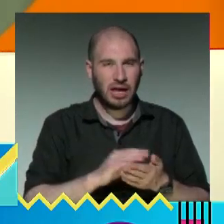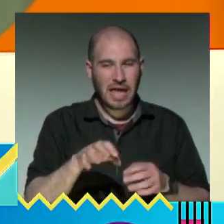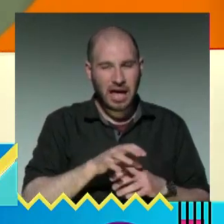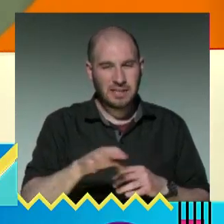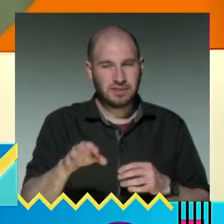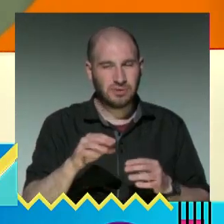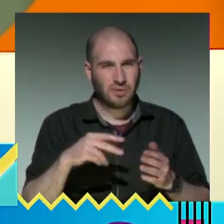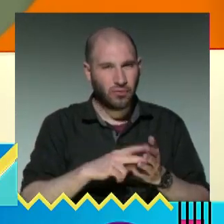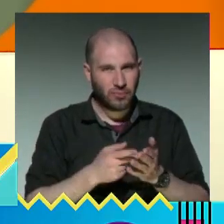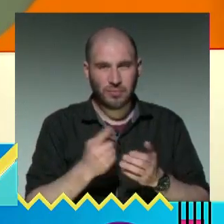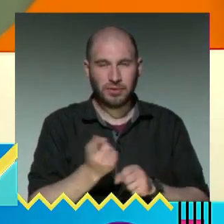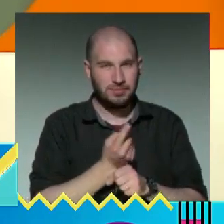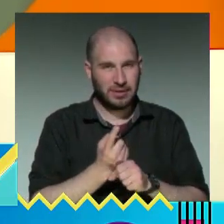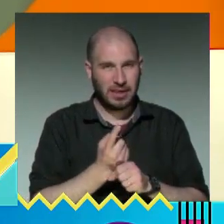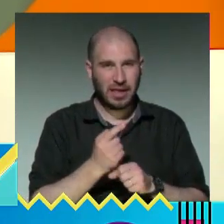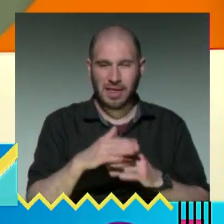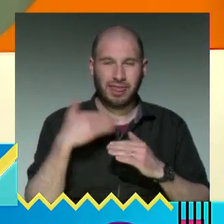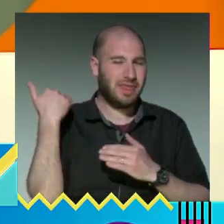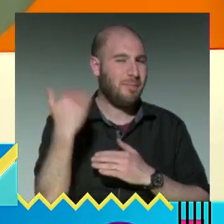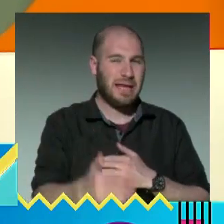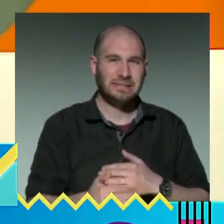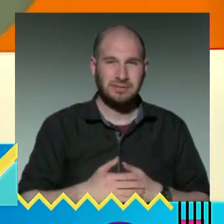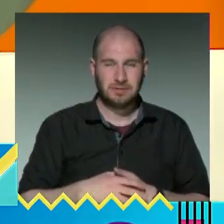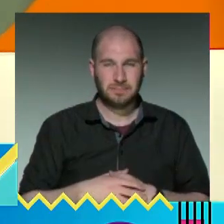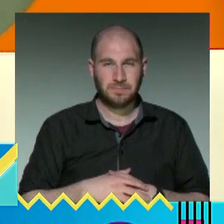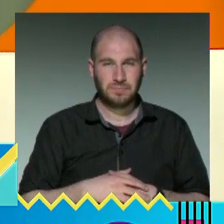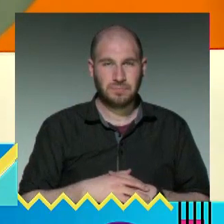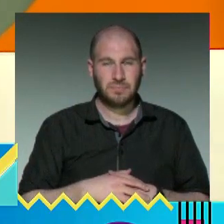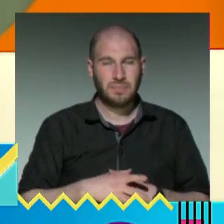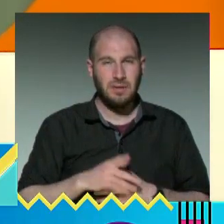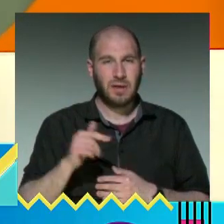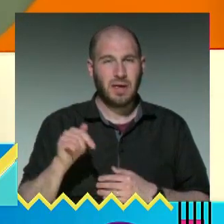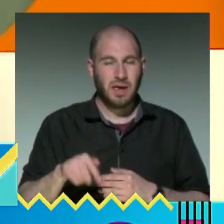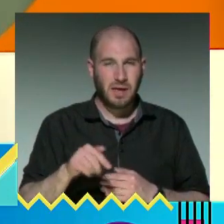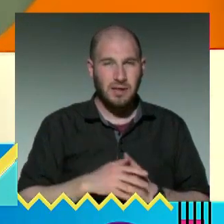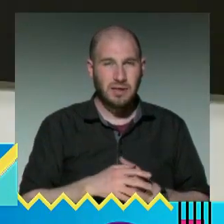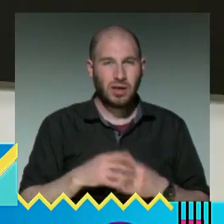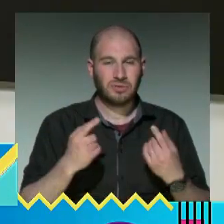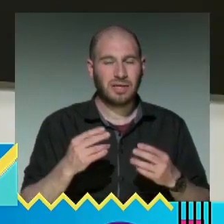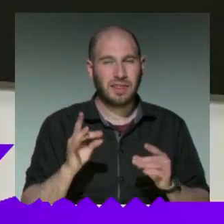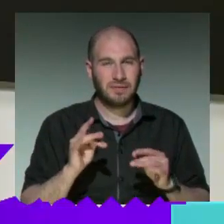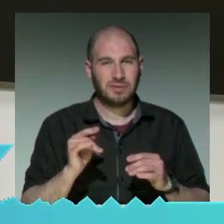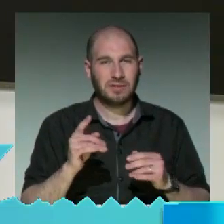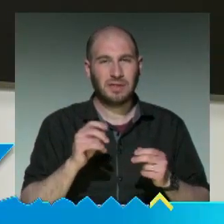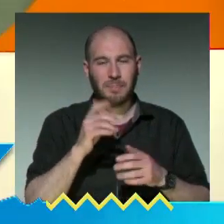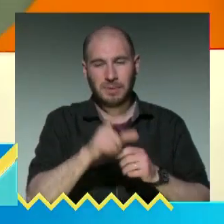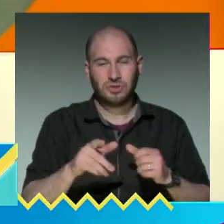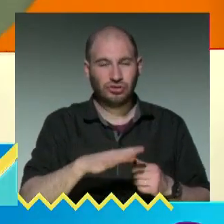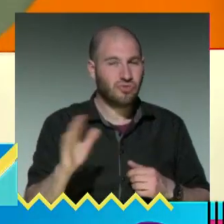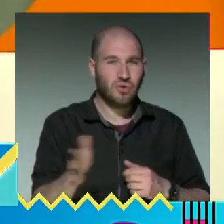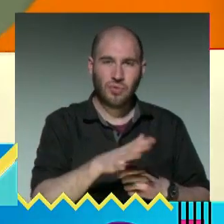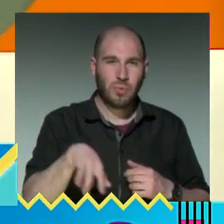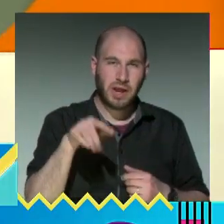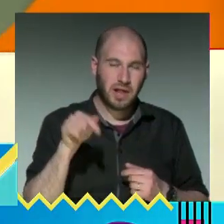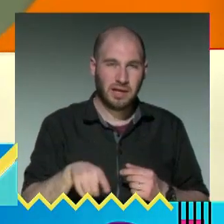extensión conflictos que la exceden absolutamente. Claro. Y ahí lo que estaría en juego son todos los actores de ese territorio,